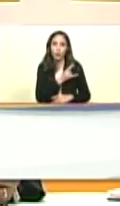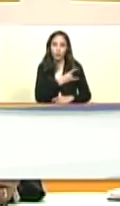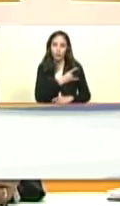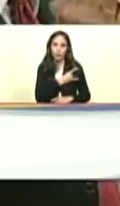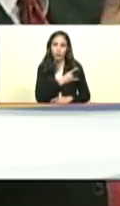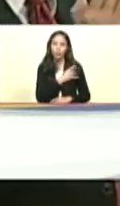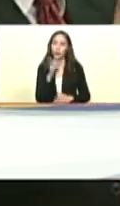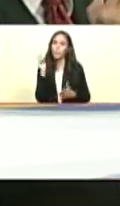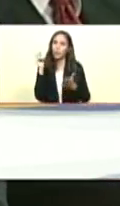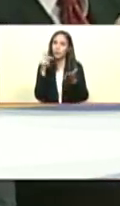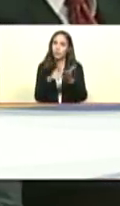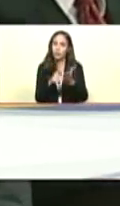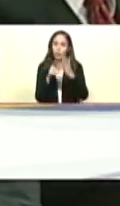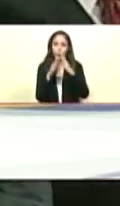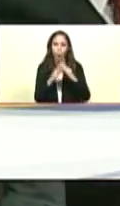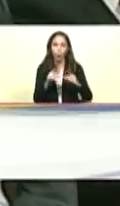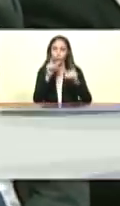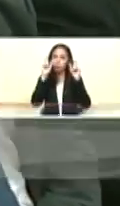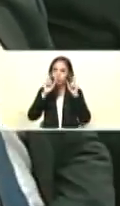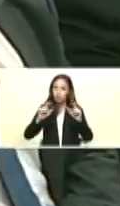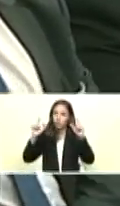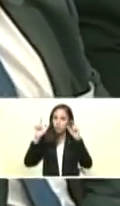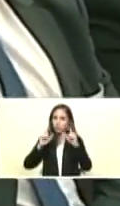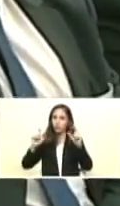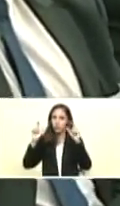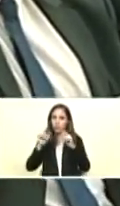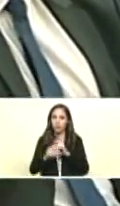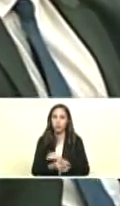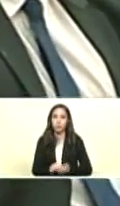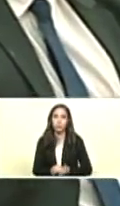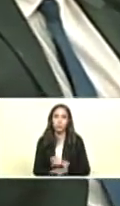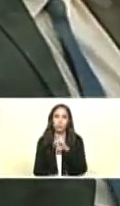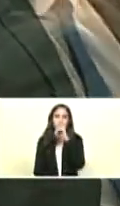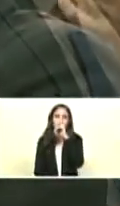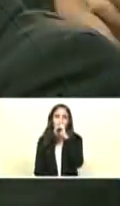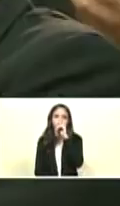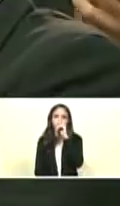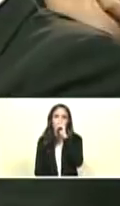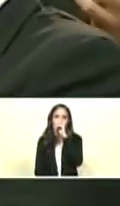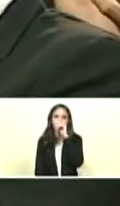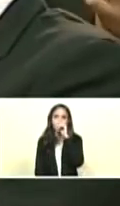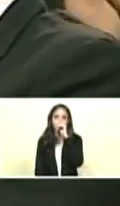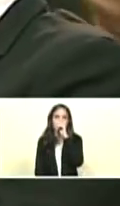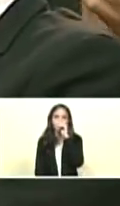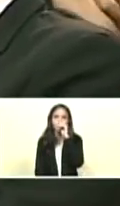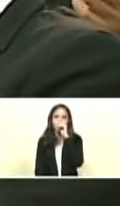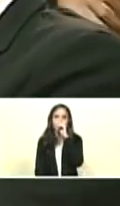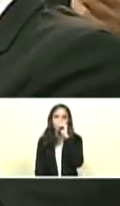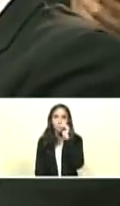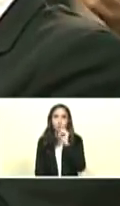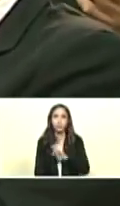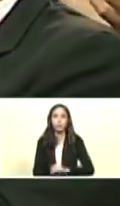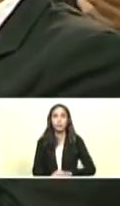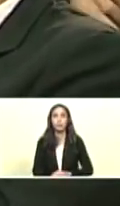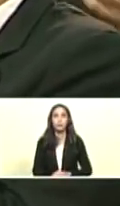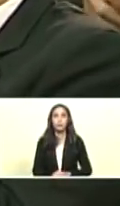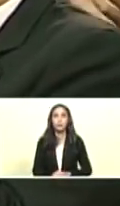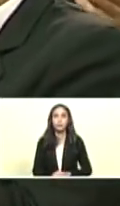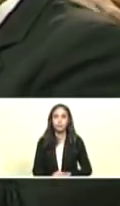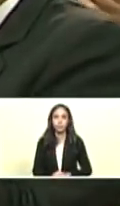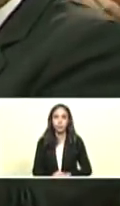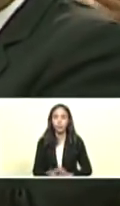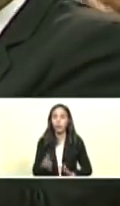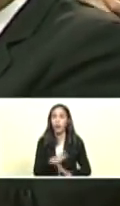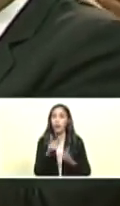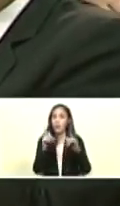la participación de los centros de estudiantes, de los consejos estudiantiles, de la Federación de